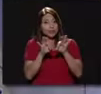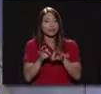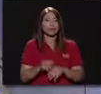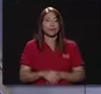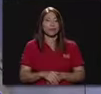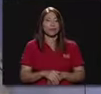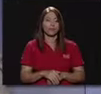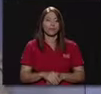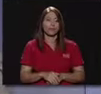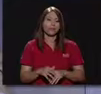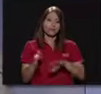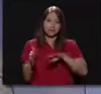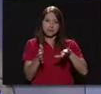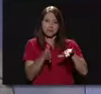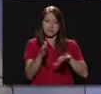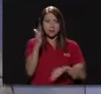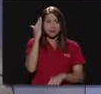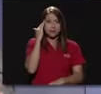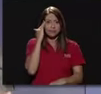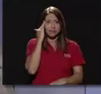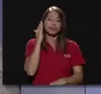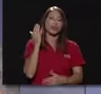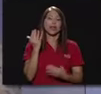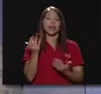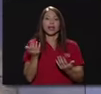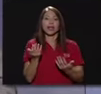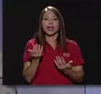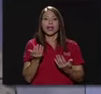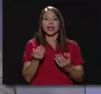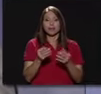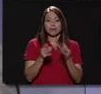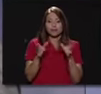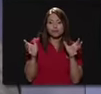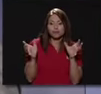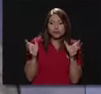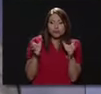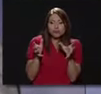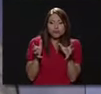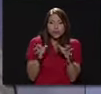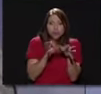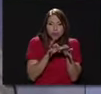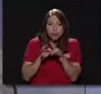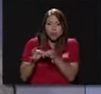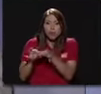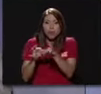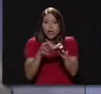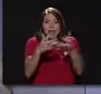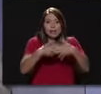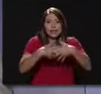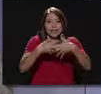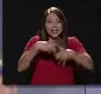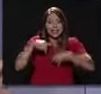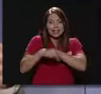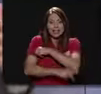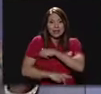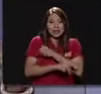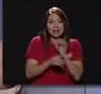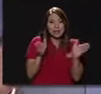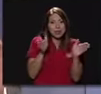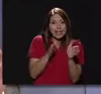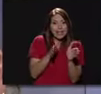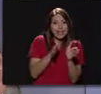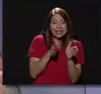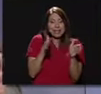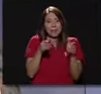otro tema, para nadie es un secreto que el tejido empresarial de este país está predominantemente constituido por